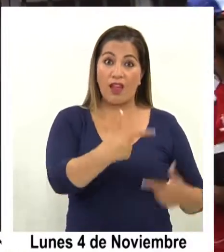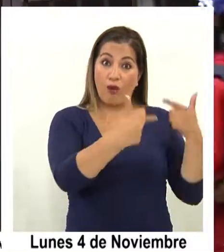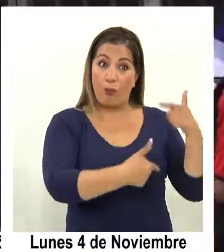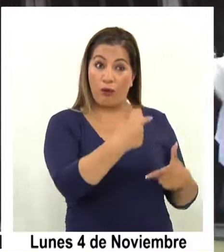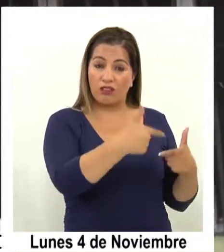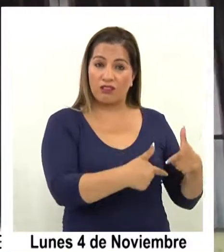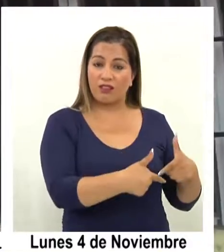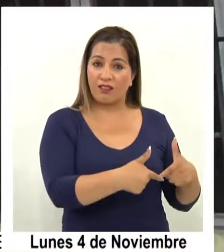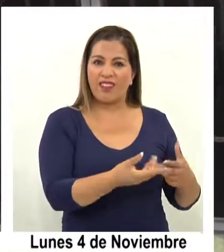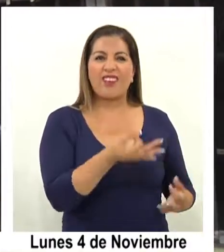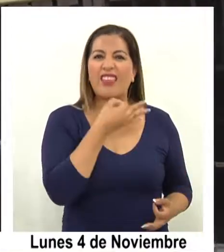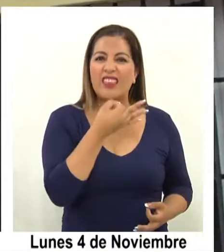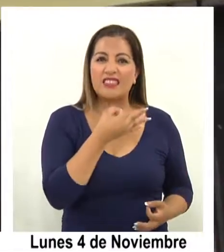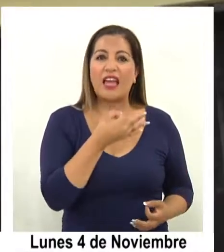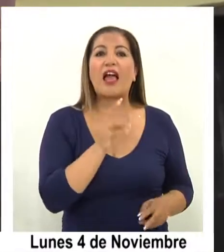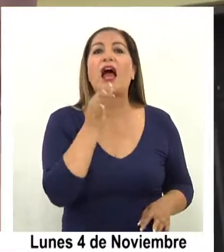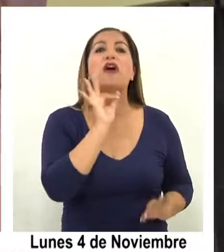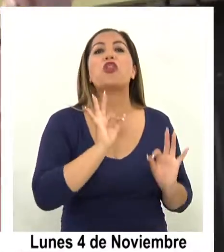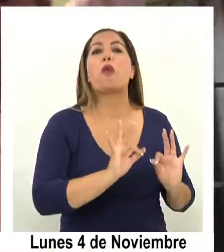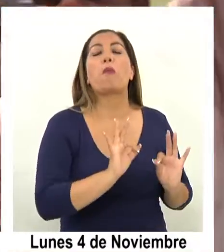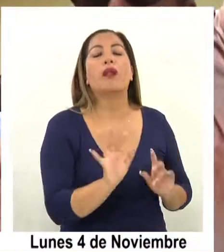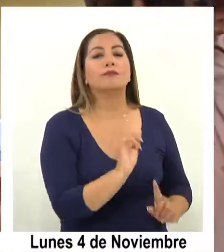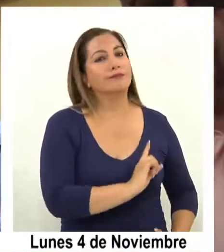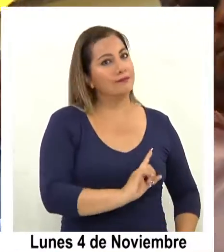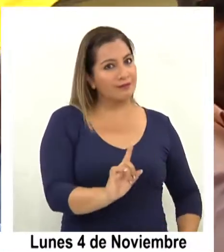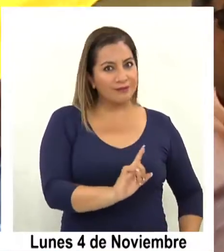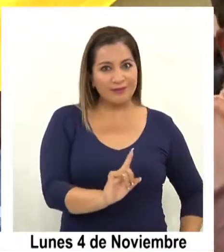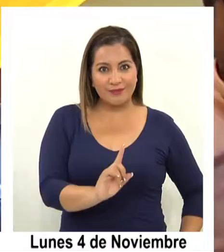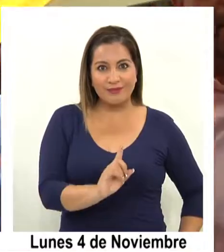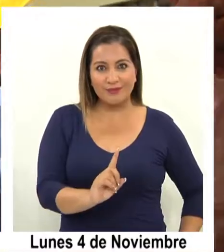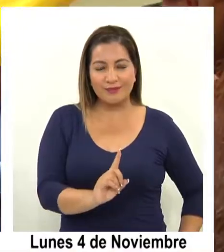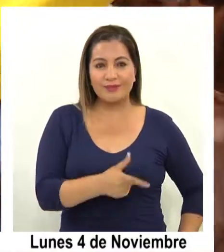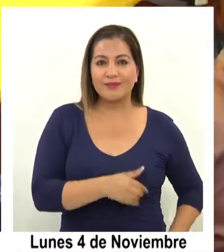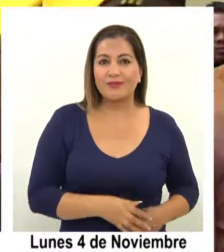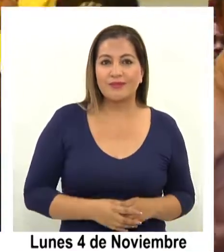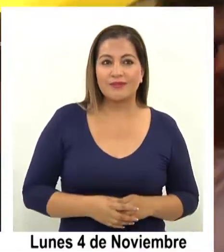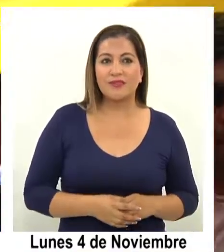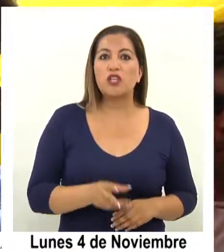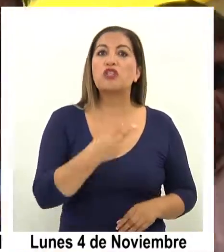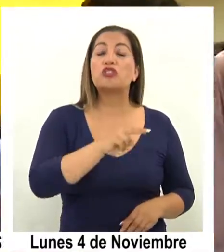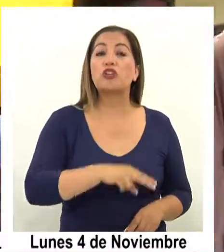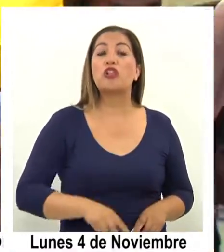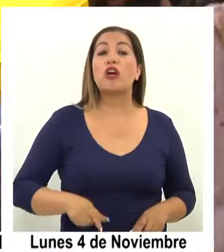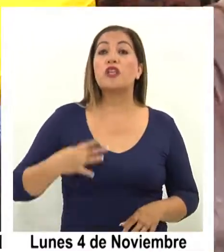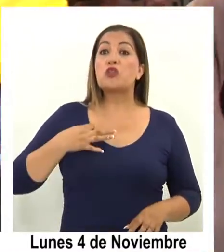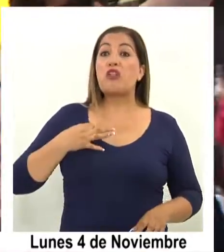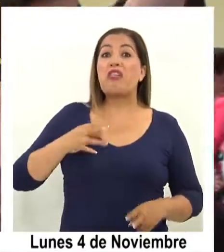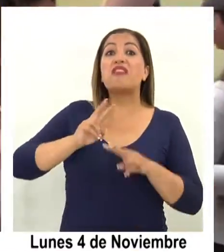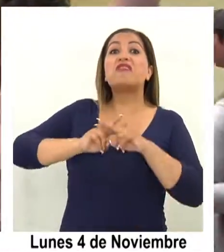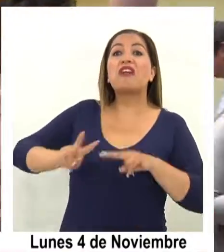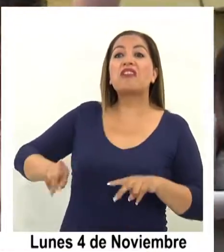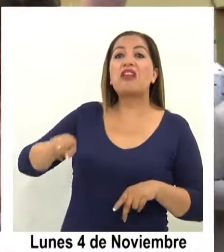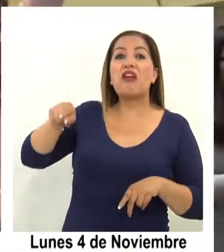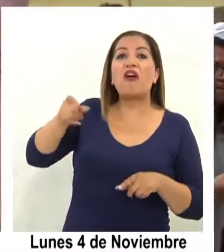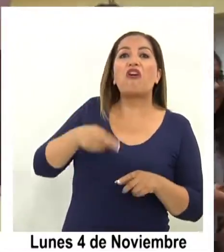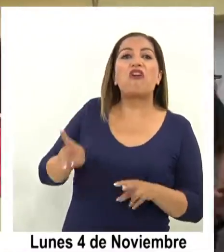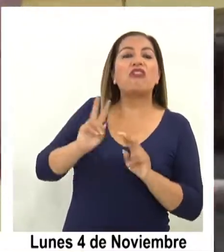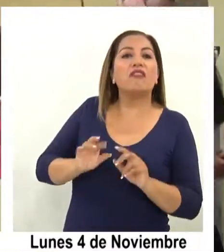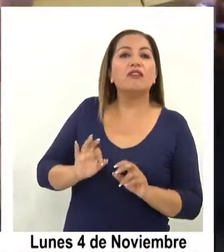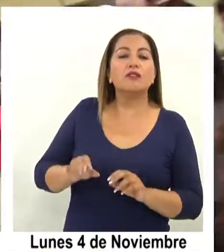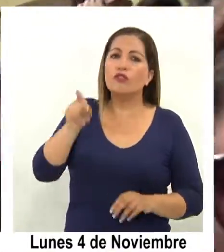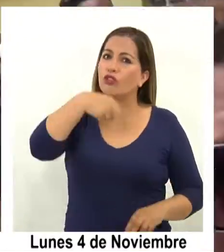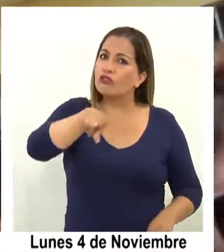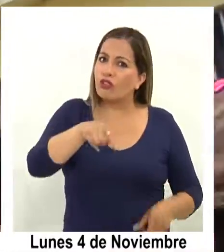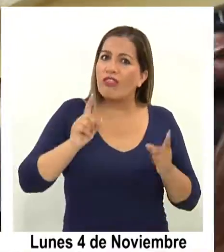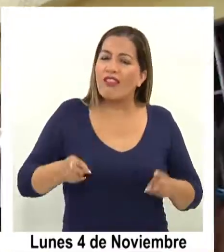política nos llama a normalizar este tema, a poder tranquilizar el movimiento, dormirlo. Y hoy